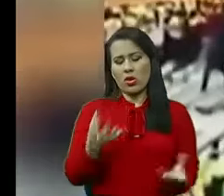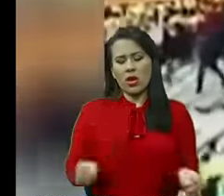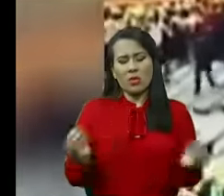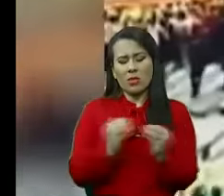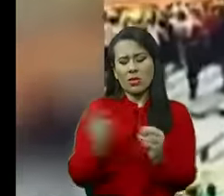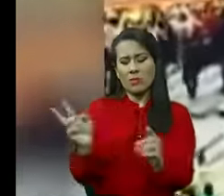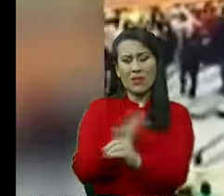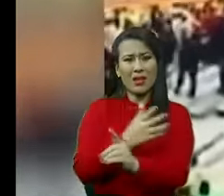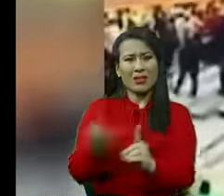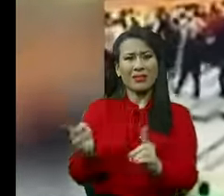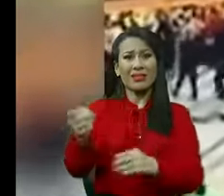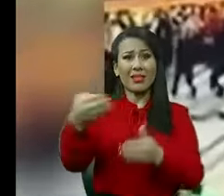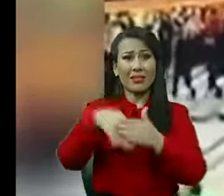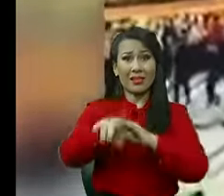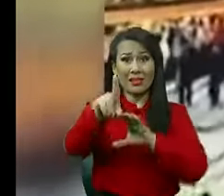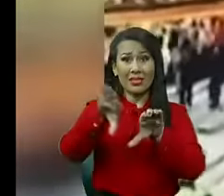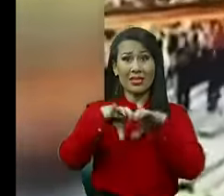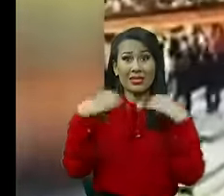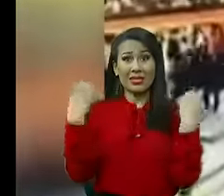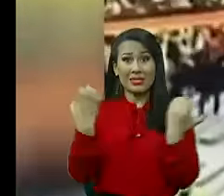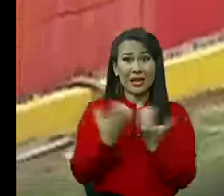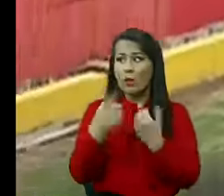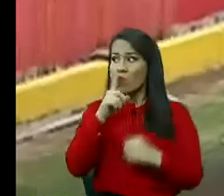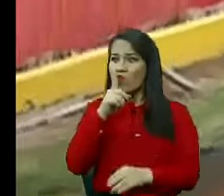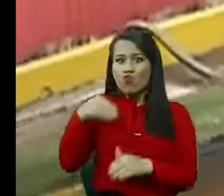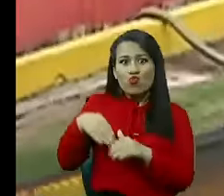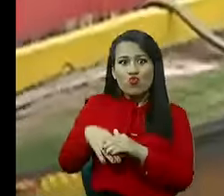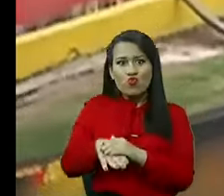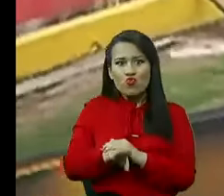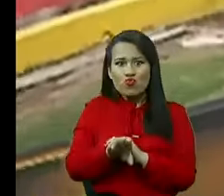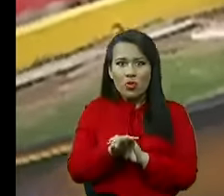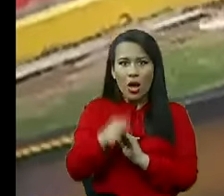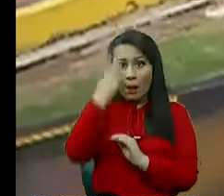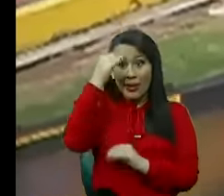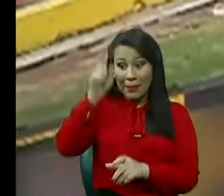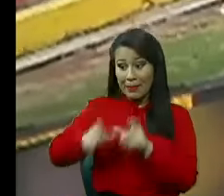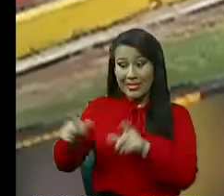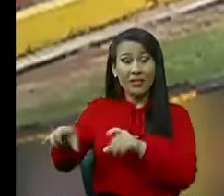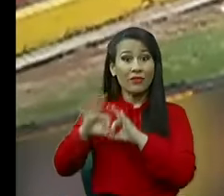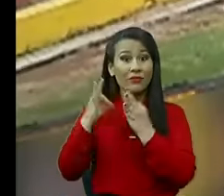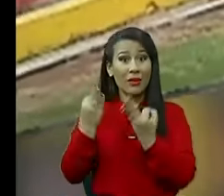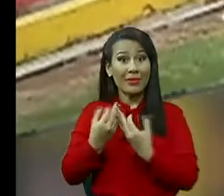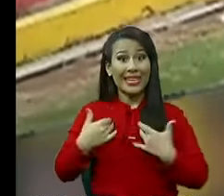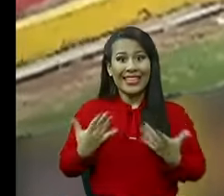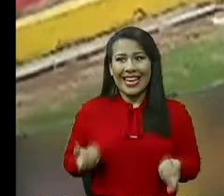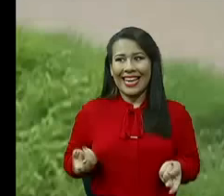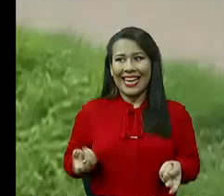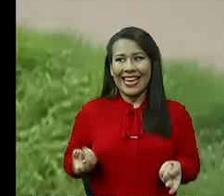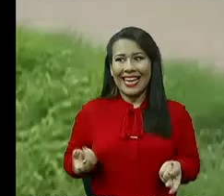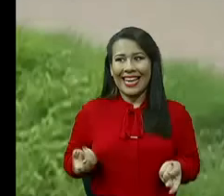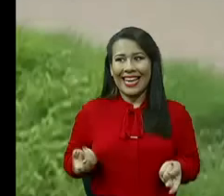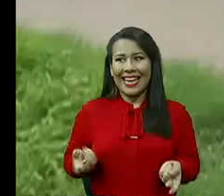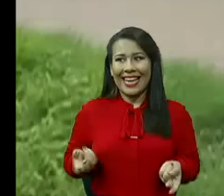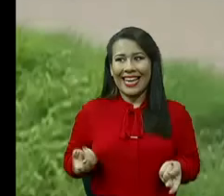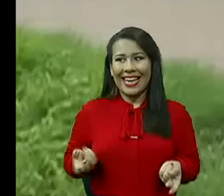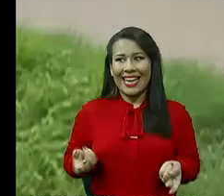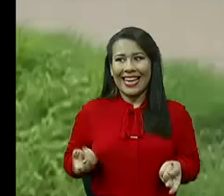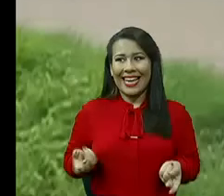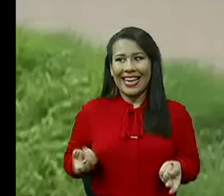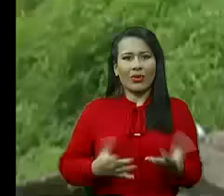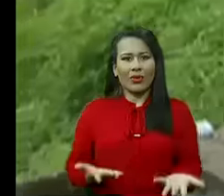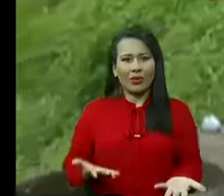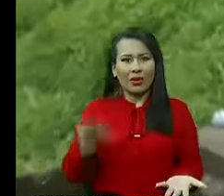infiltrados en escenarios deportivos porque ahuyentan a la familia barcelonista y por extensión